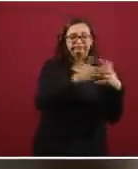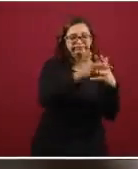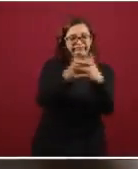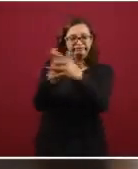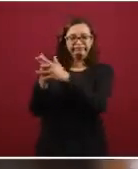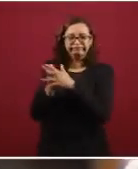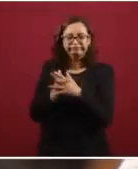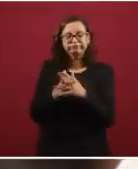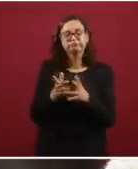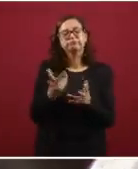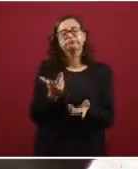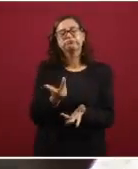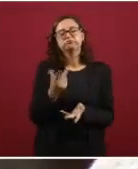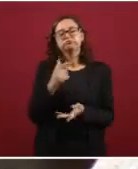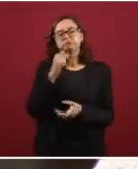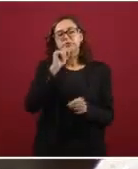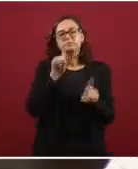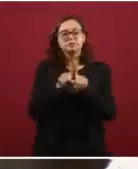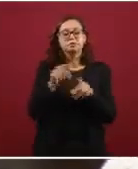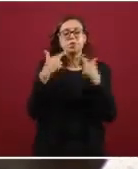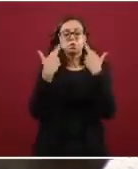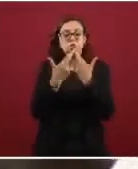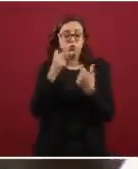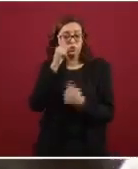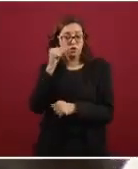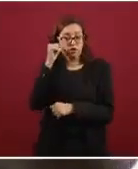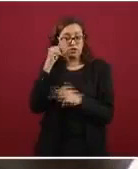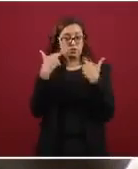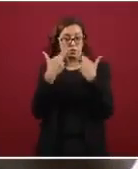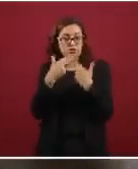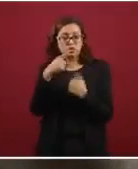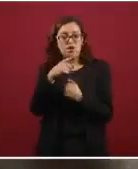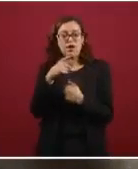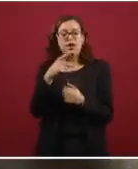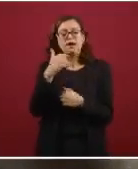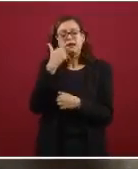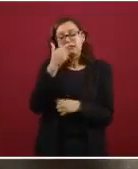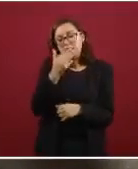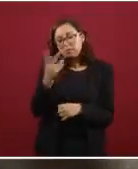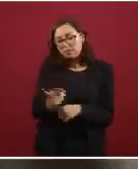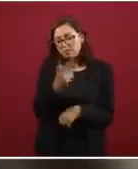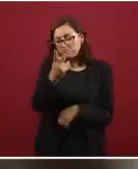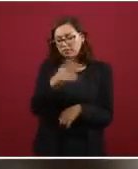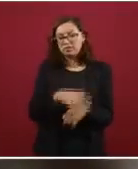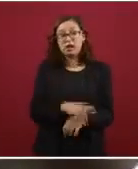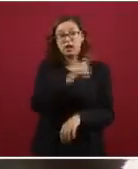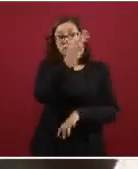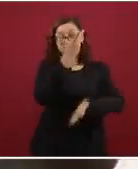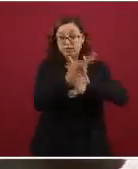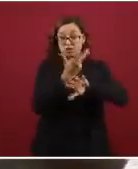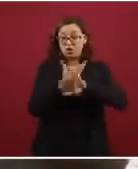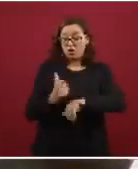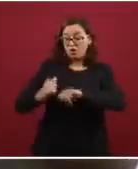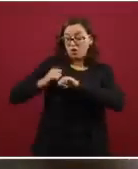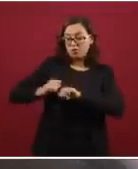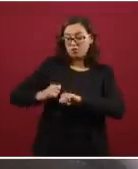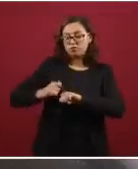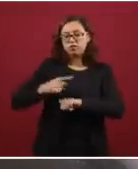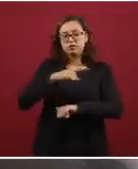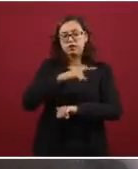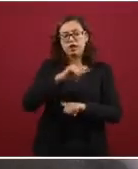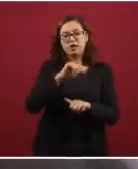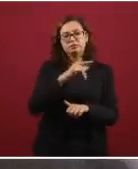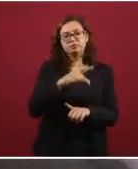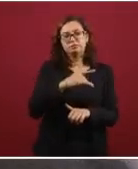comentando del día de ayer, quisiera saber si le han compartido las autoridades de Estados Unidos si existen otras organizaciones